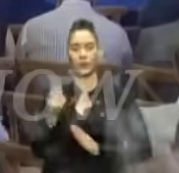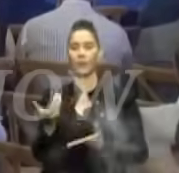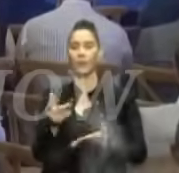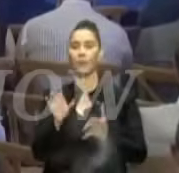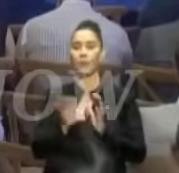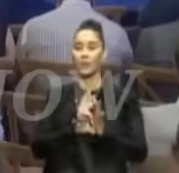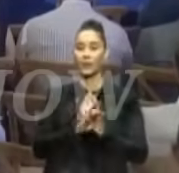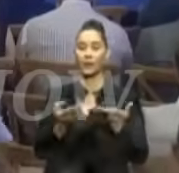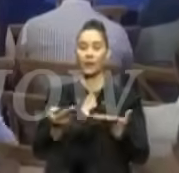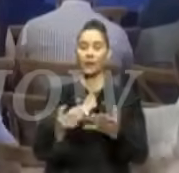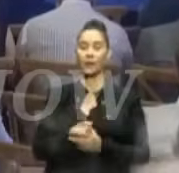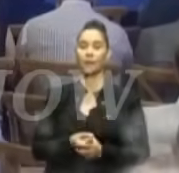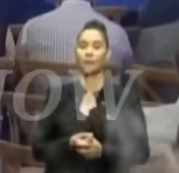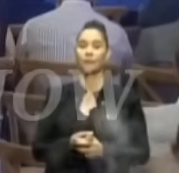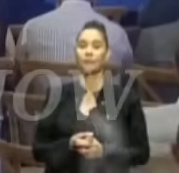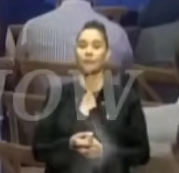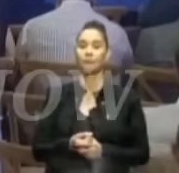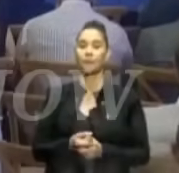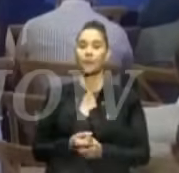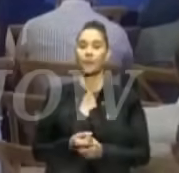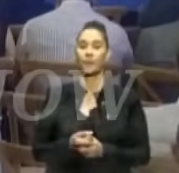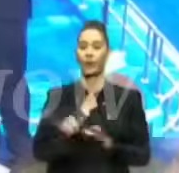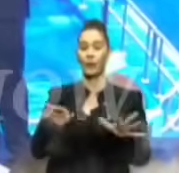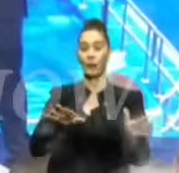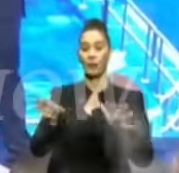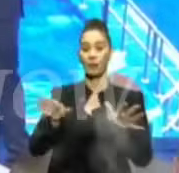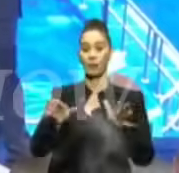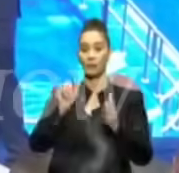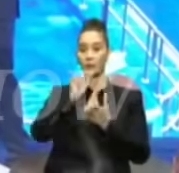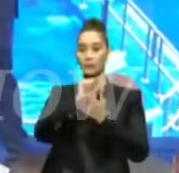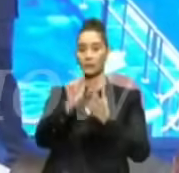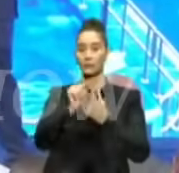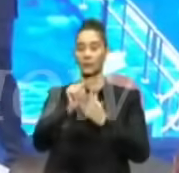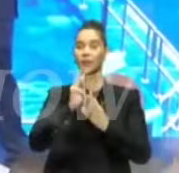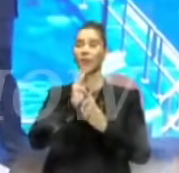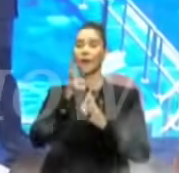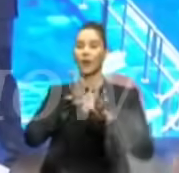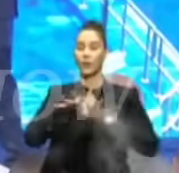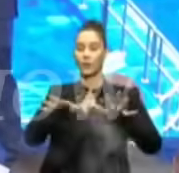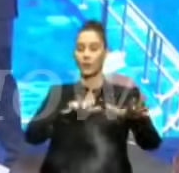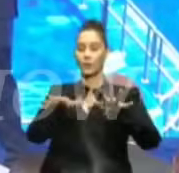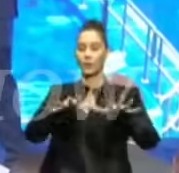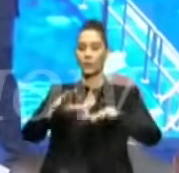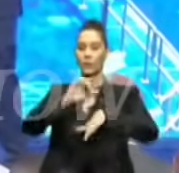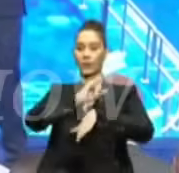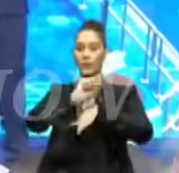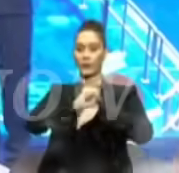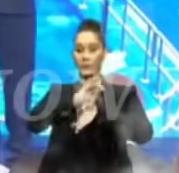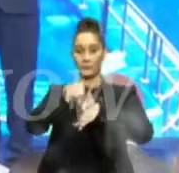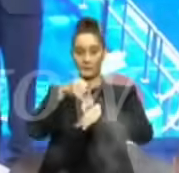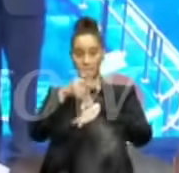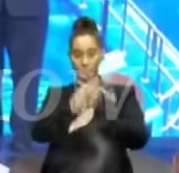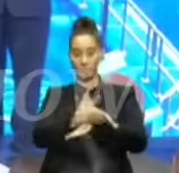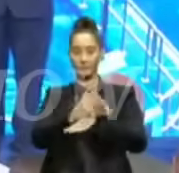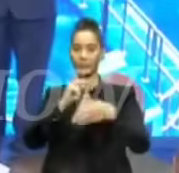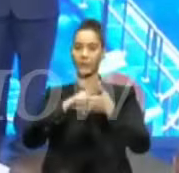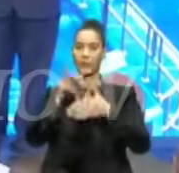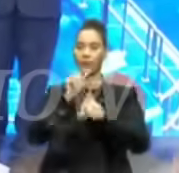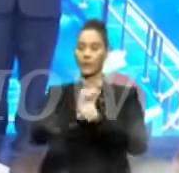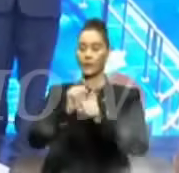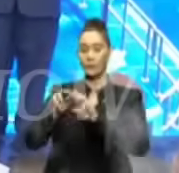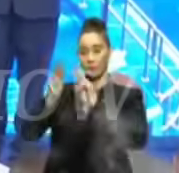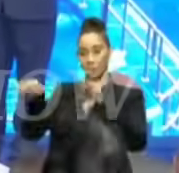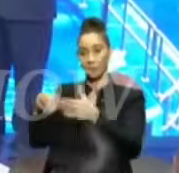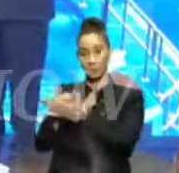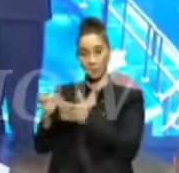caso de lo que es la modernización de sistema de riesgo de San Juan de la maguana es un proyecto que lo estamos trabajando con el Ministerio